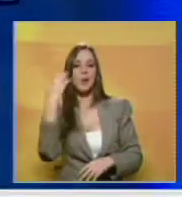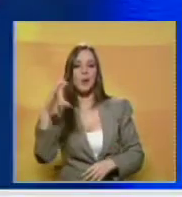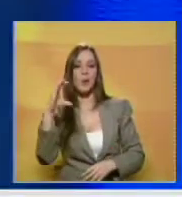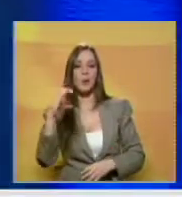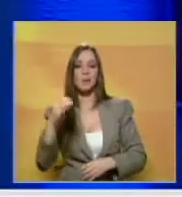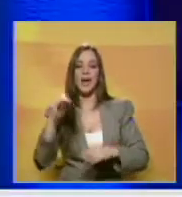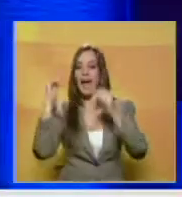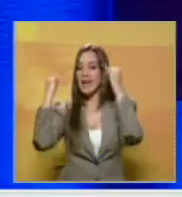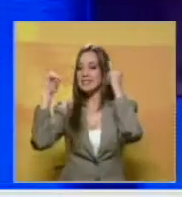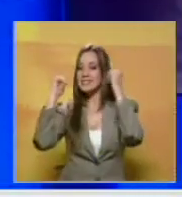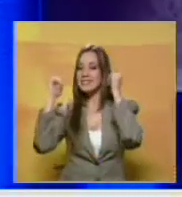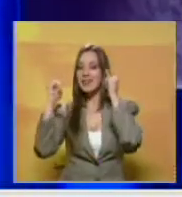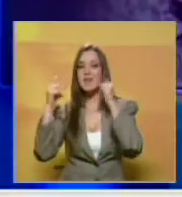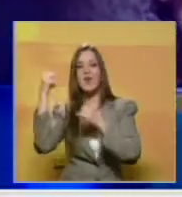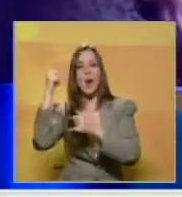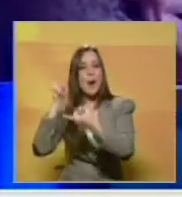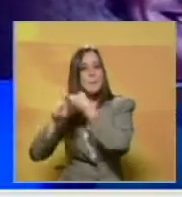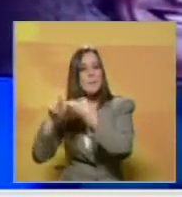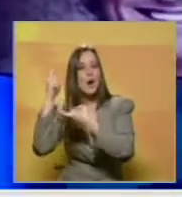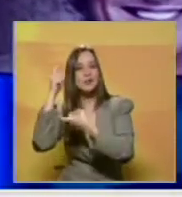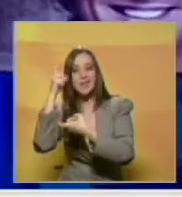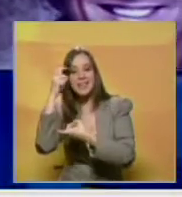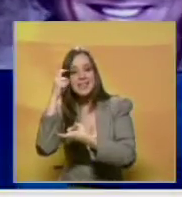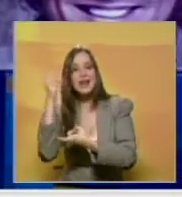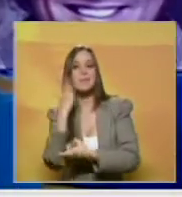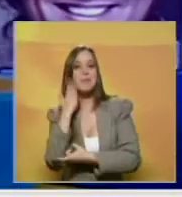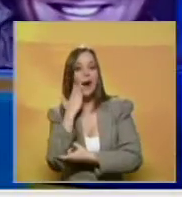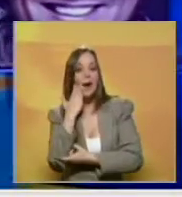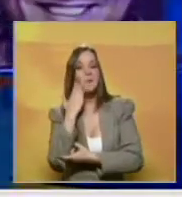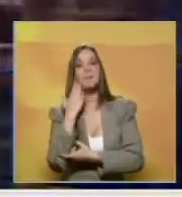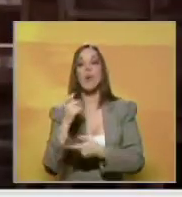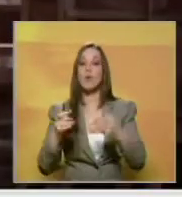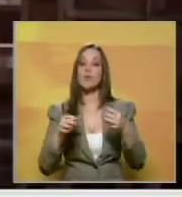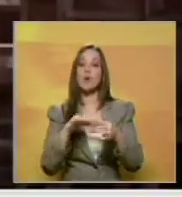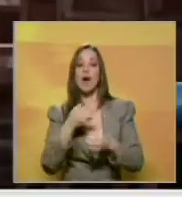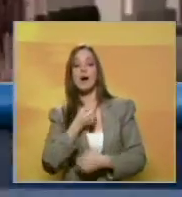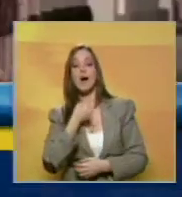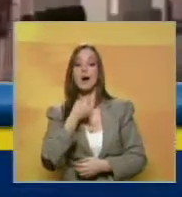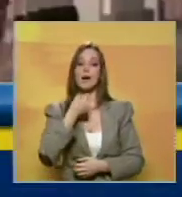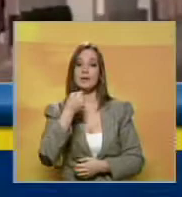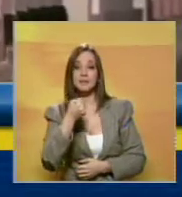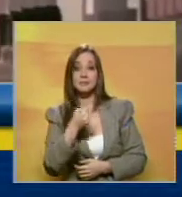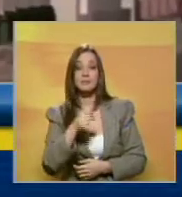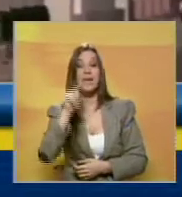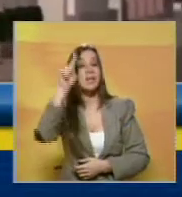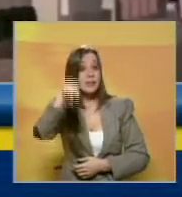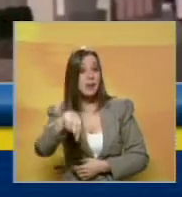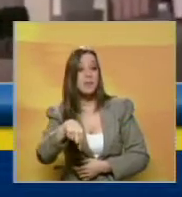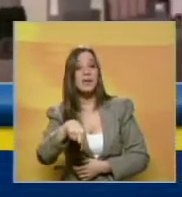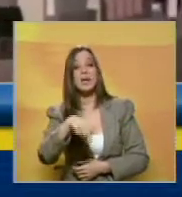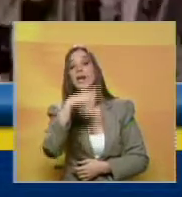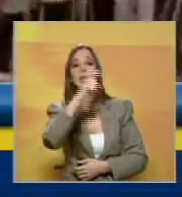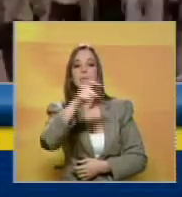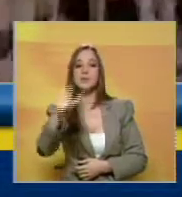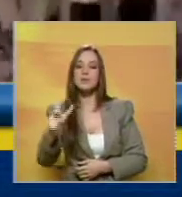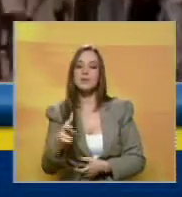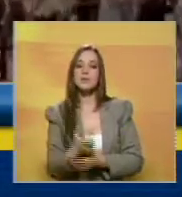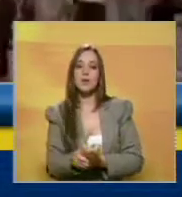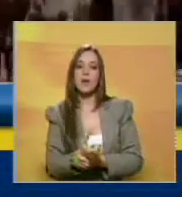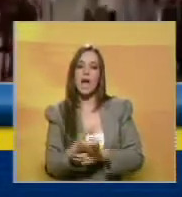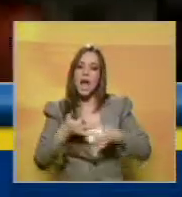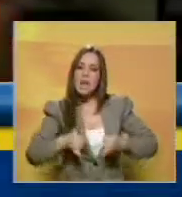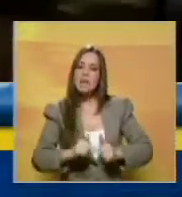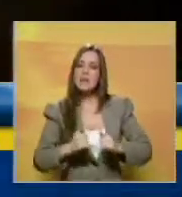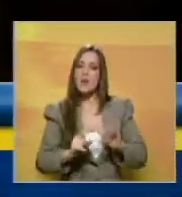Madre a su esposa Claudia Elena Vázquez con una emotiva serenata. Además de Vives, los protagonistas también fueron sus hijos Elena